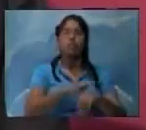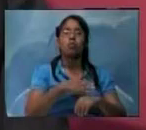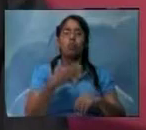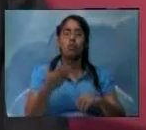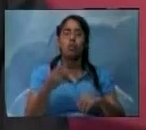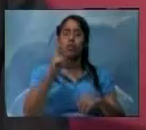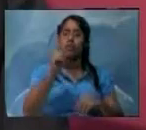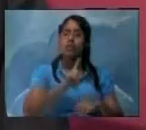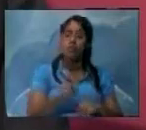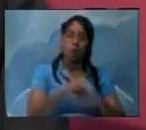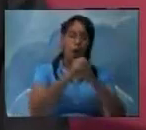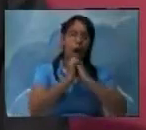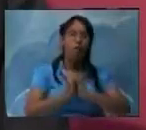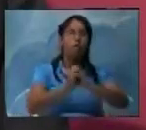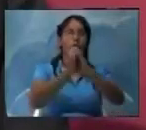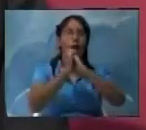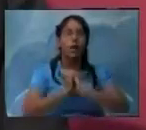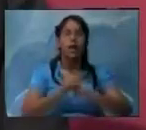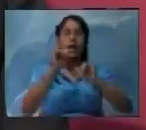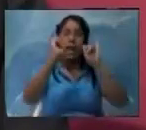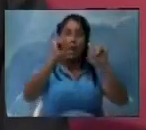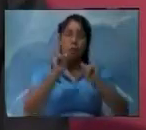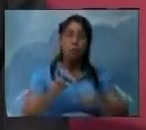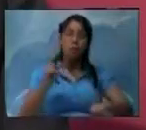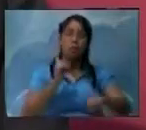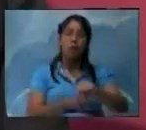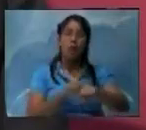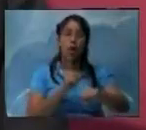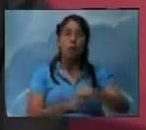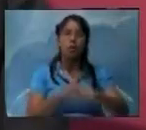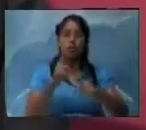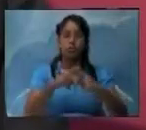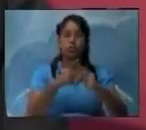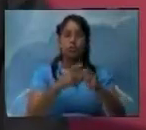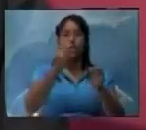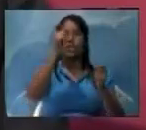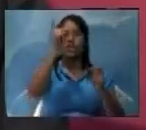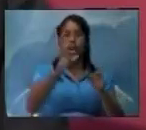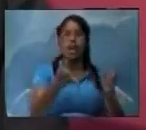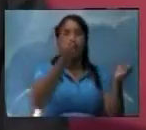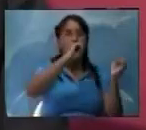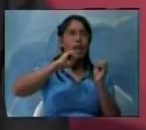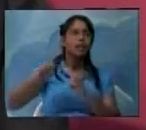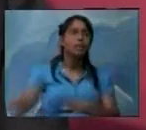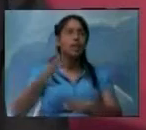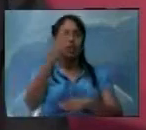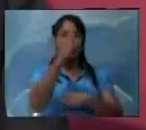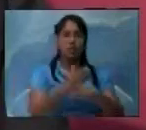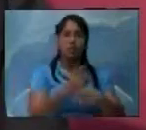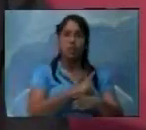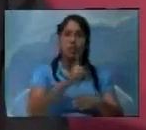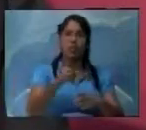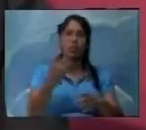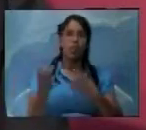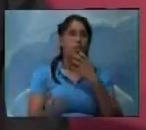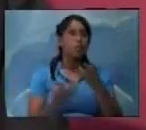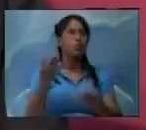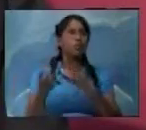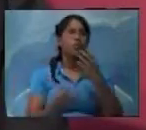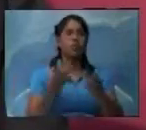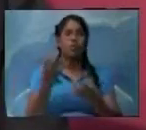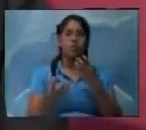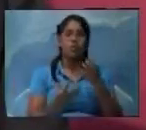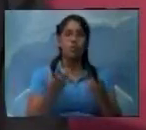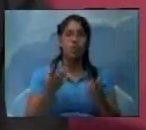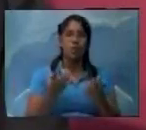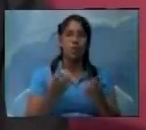no adoraréis, en la misma hora seréis echados en medio de un horno de fuego